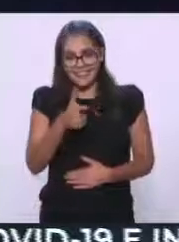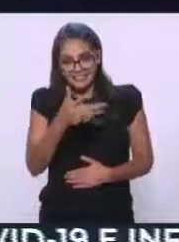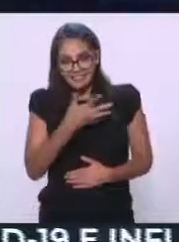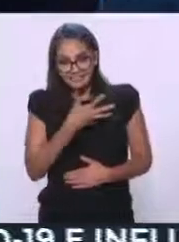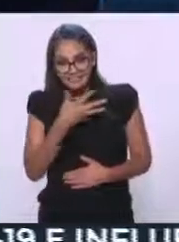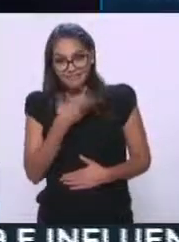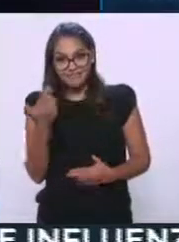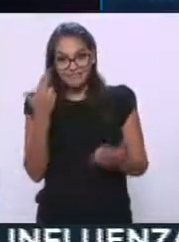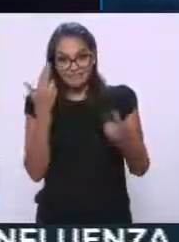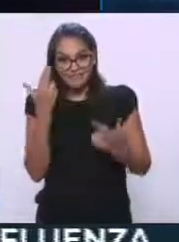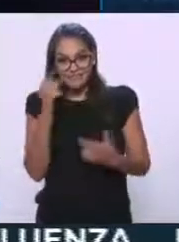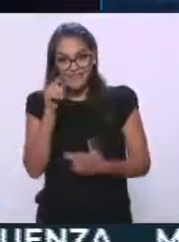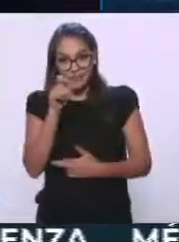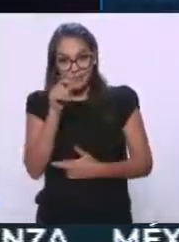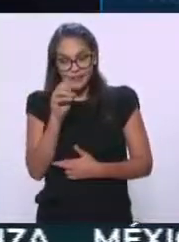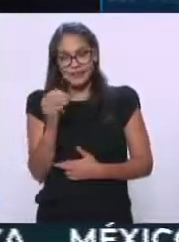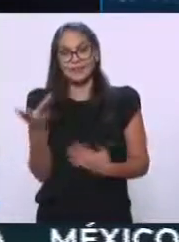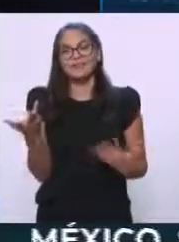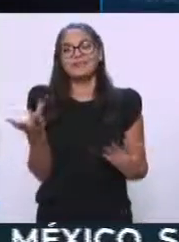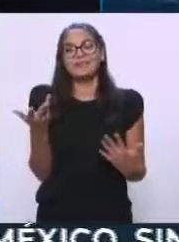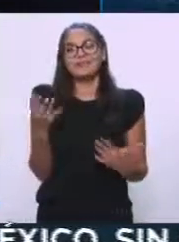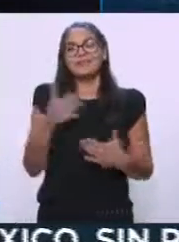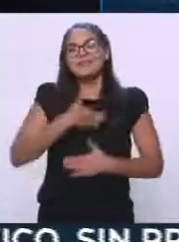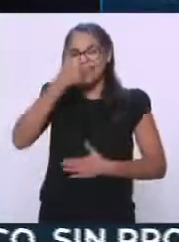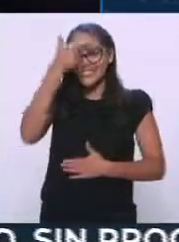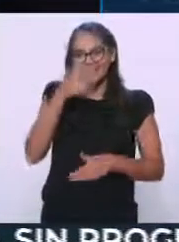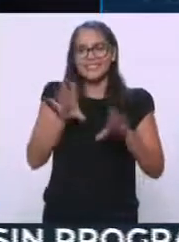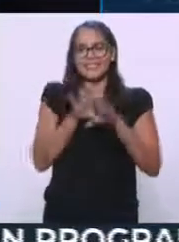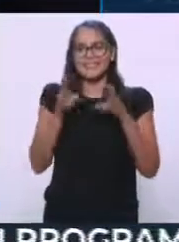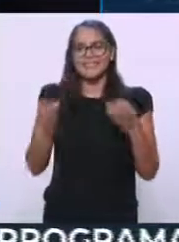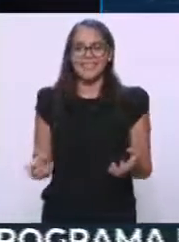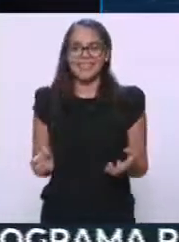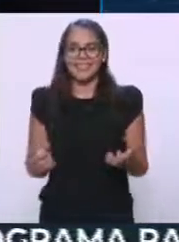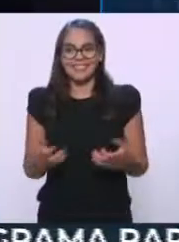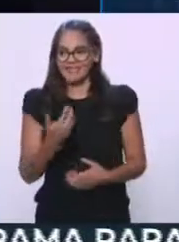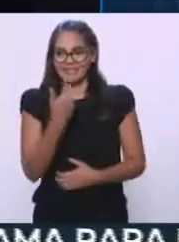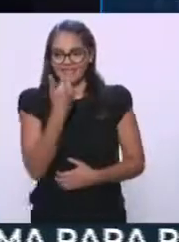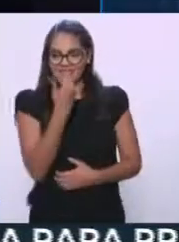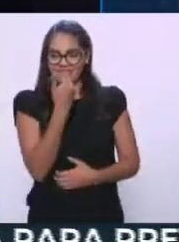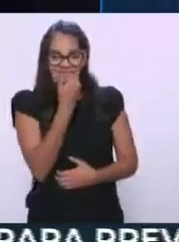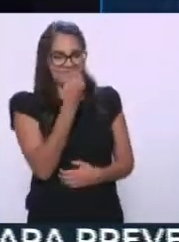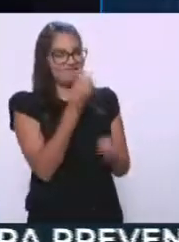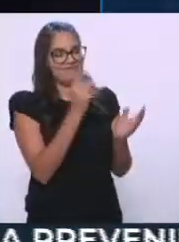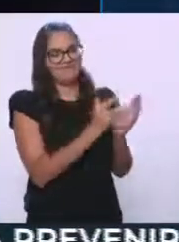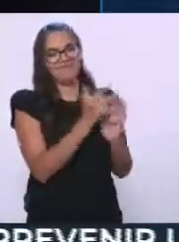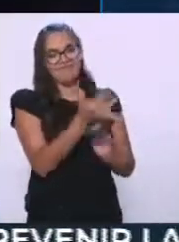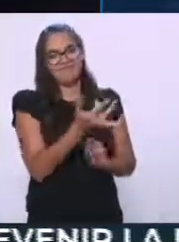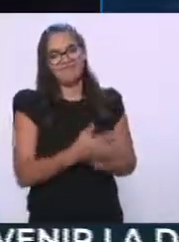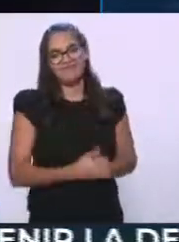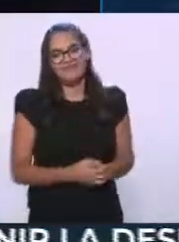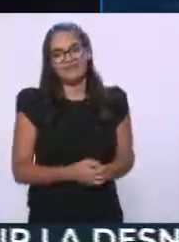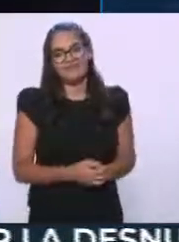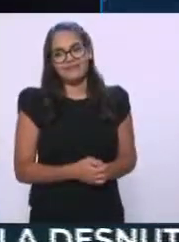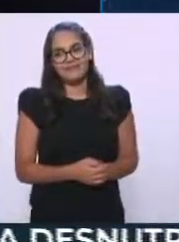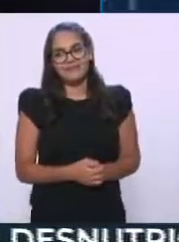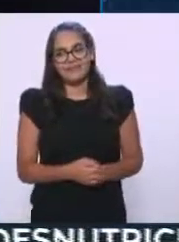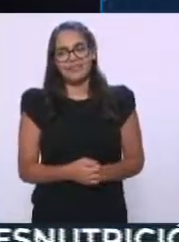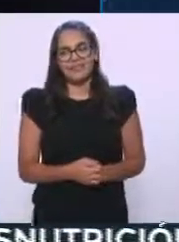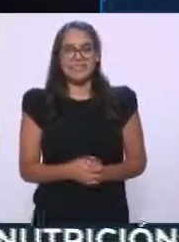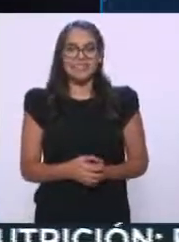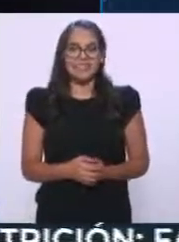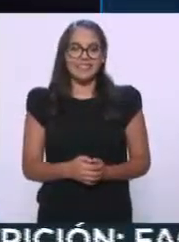Alberto Escorcia, ya estás Sí, con aquí nosotros. estamos. Hola, ¿cómo estás? Buenas noches. Buenas noches, ¿cómo están? Muchas gracias. Alberto. Buenas noches, pues